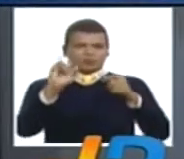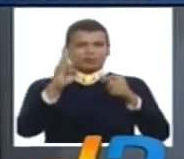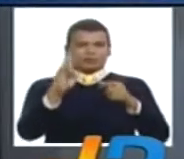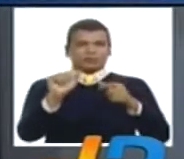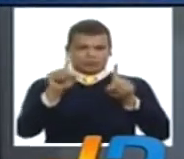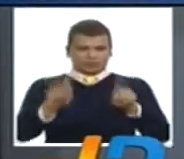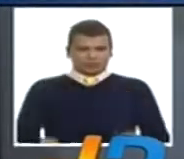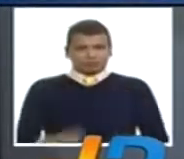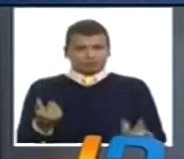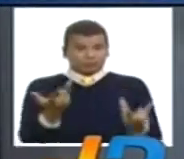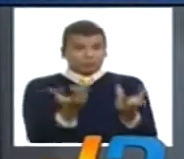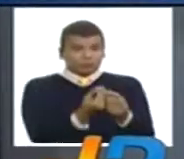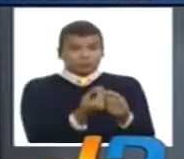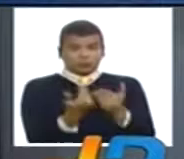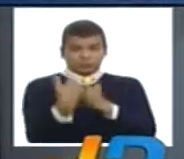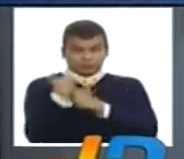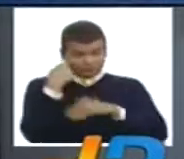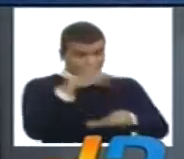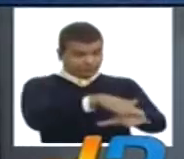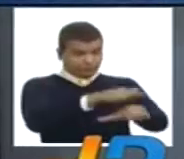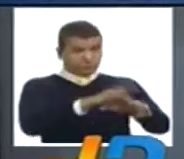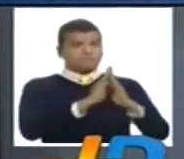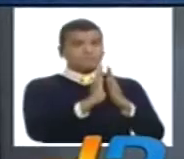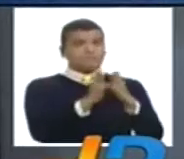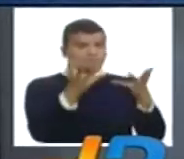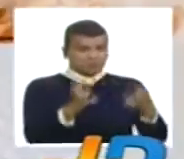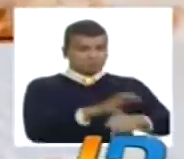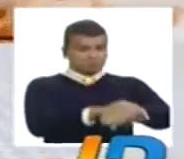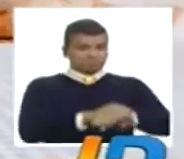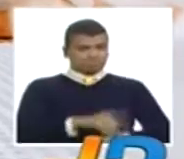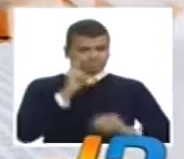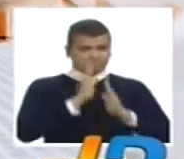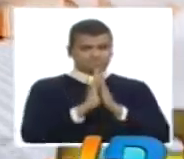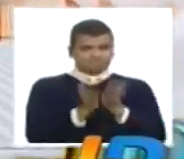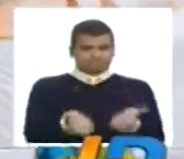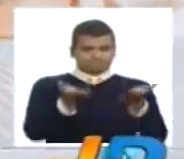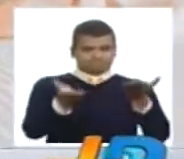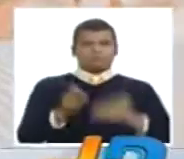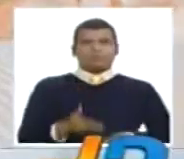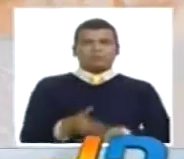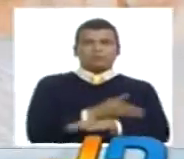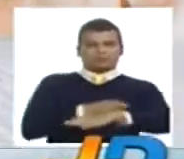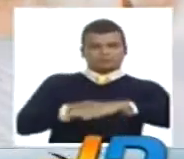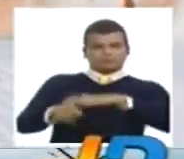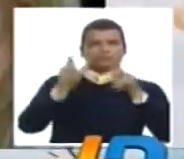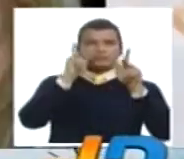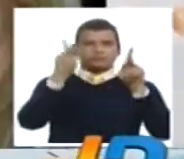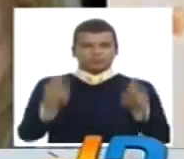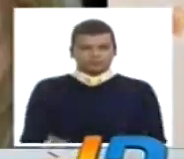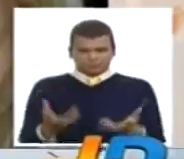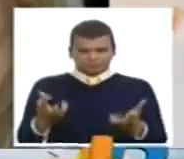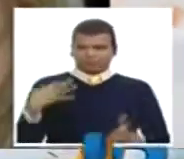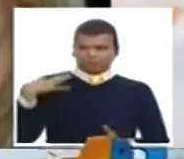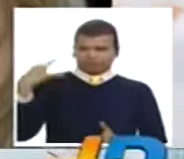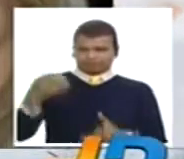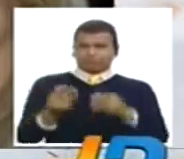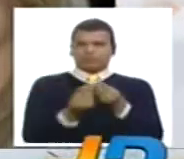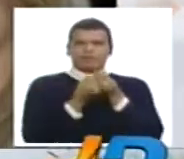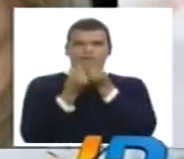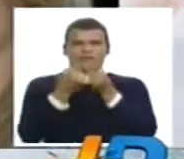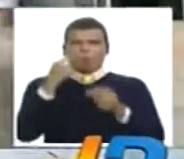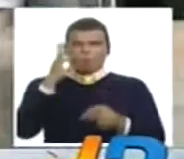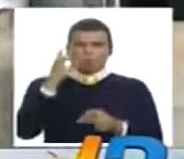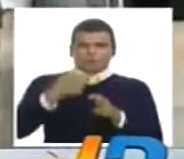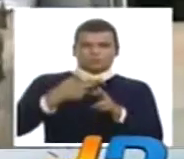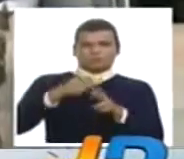los autores del doble crimen. Álvaro Osorio con los detalles. Tras el asesinato del aspirante al Consejo de Yumbo, Leonardo Nieto, y su